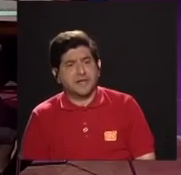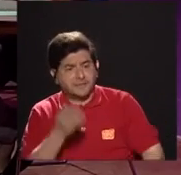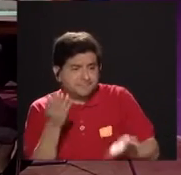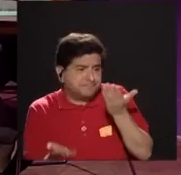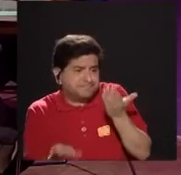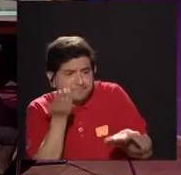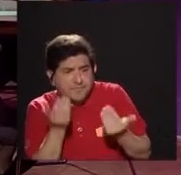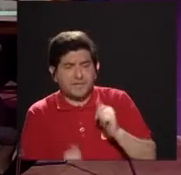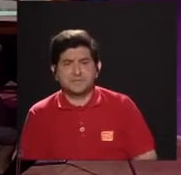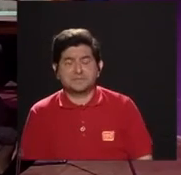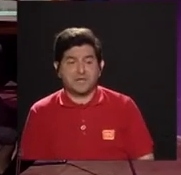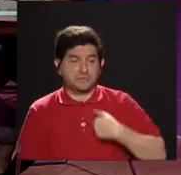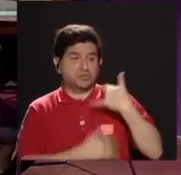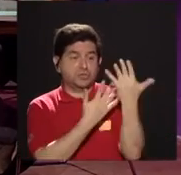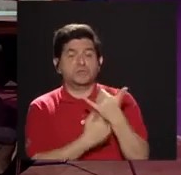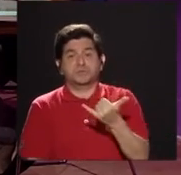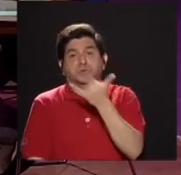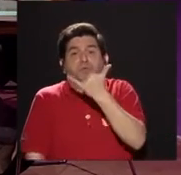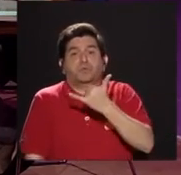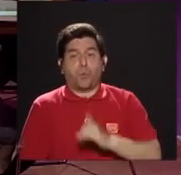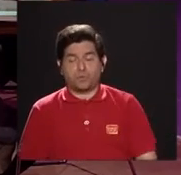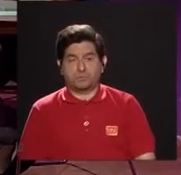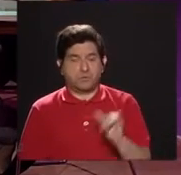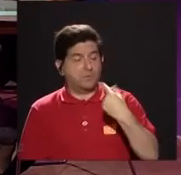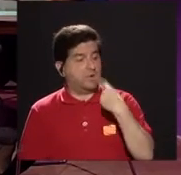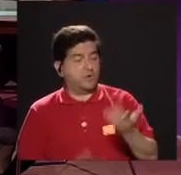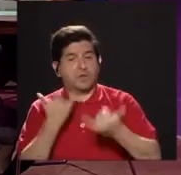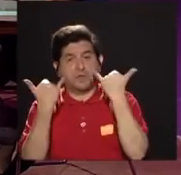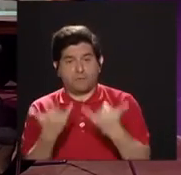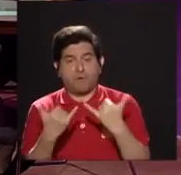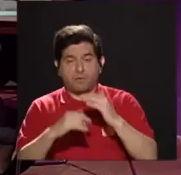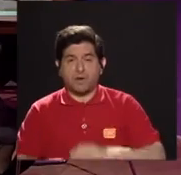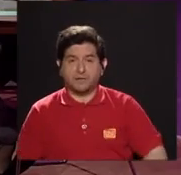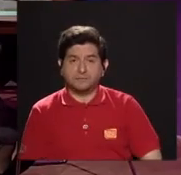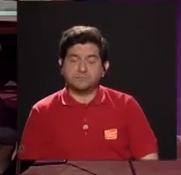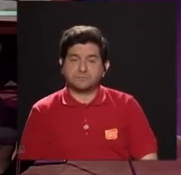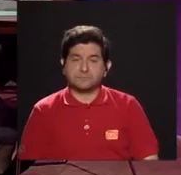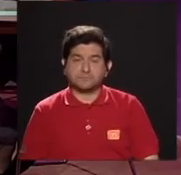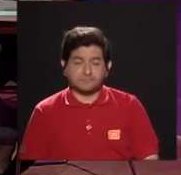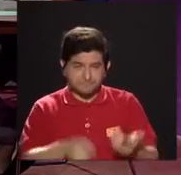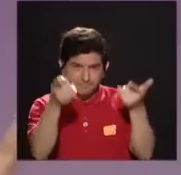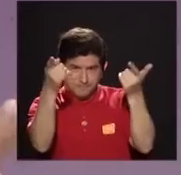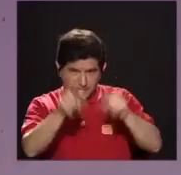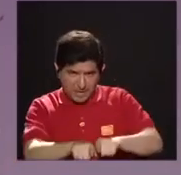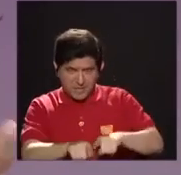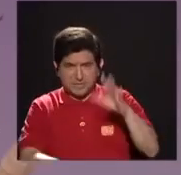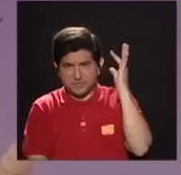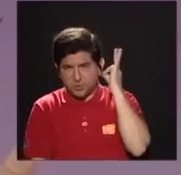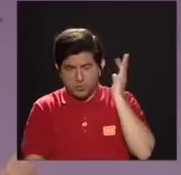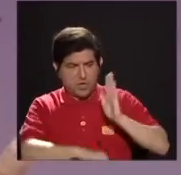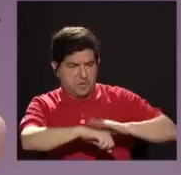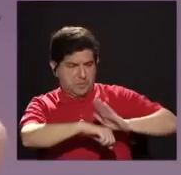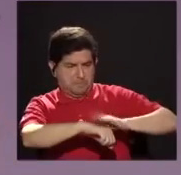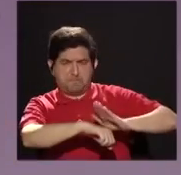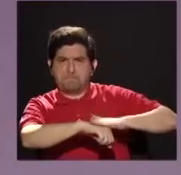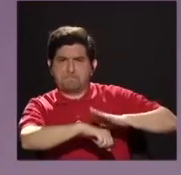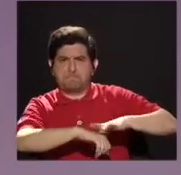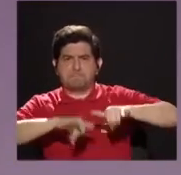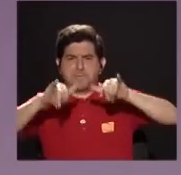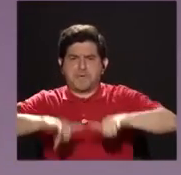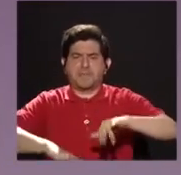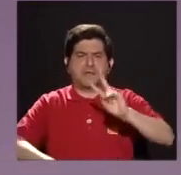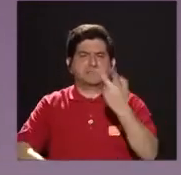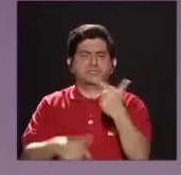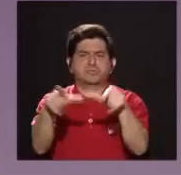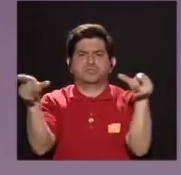tal vez, y espero tal vez equivocarme también con esto que voy a decir, pero en el caso, cuando las mujeres permiten quedarse en un